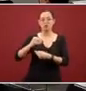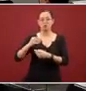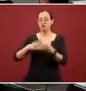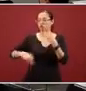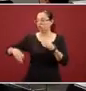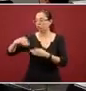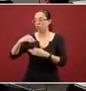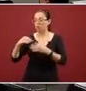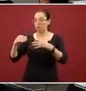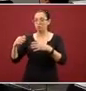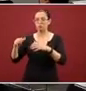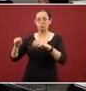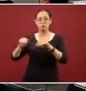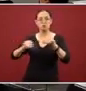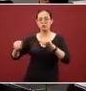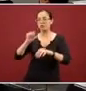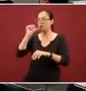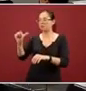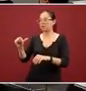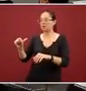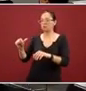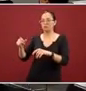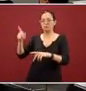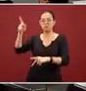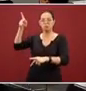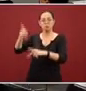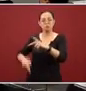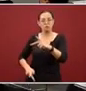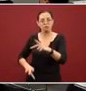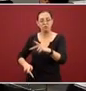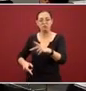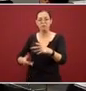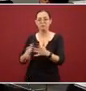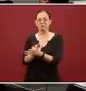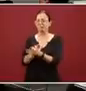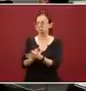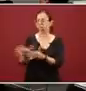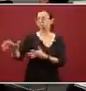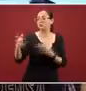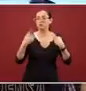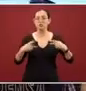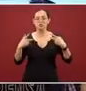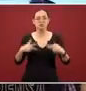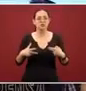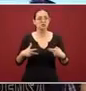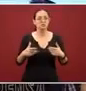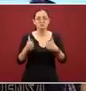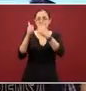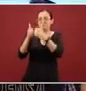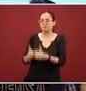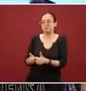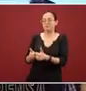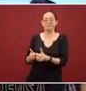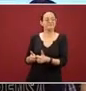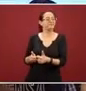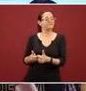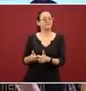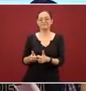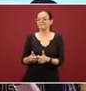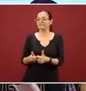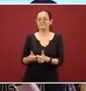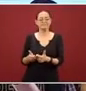de la vida diaria en todas las personas involucradas, millones. Entonces el rendimiento